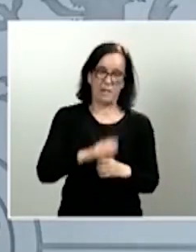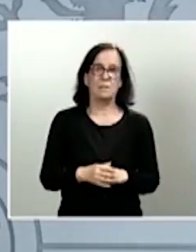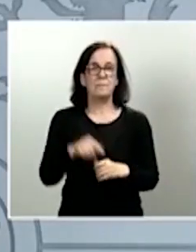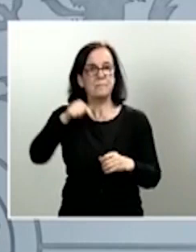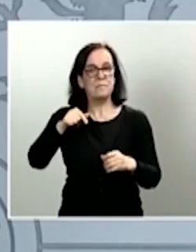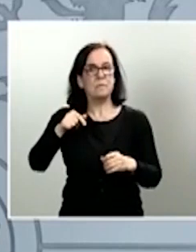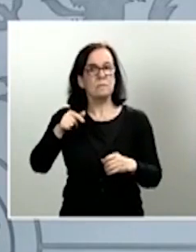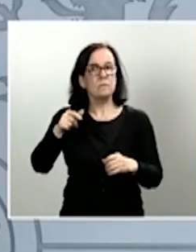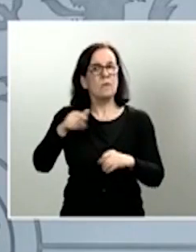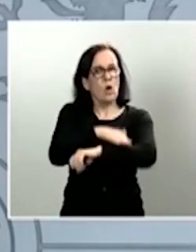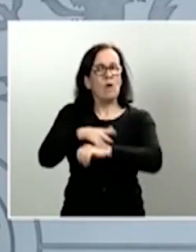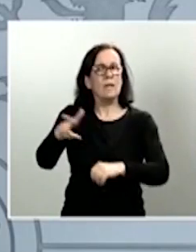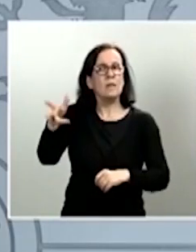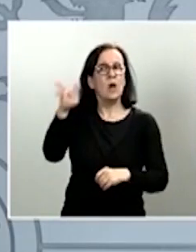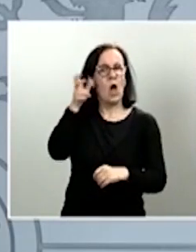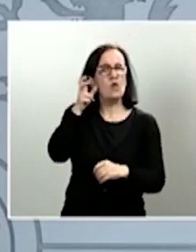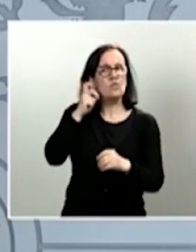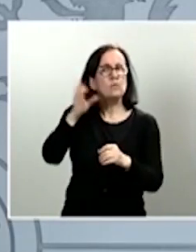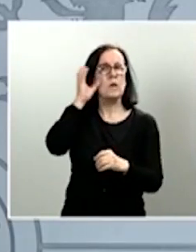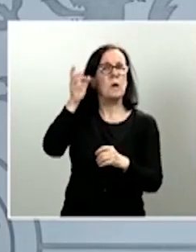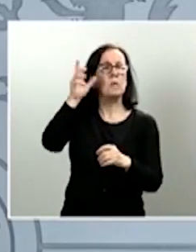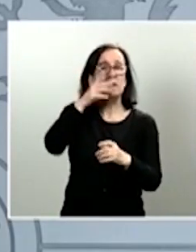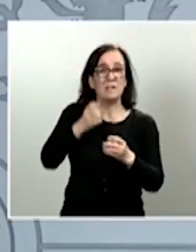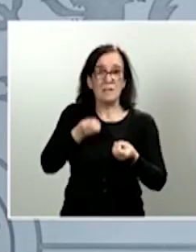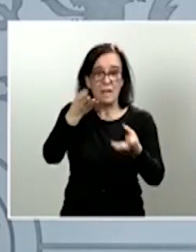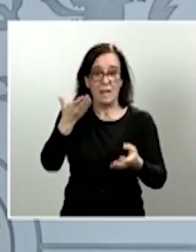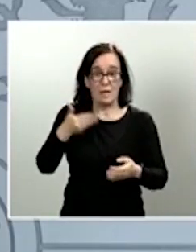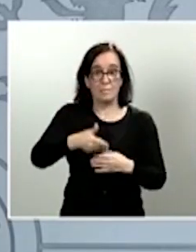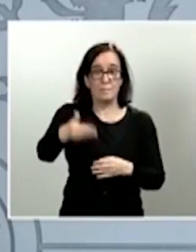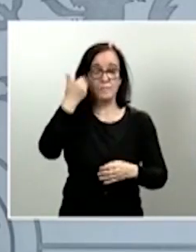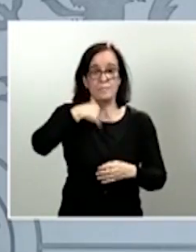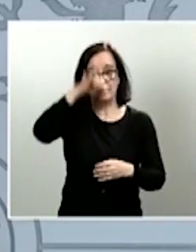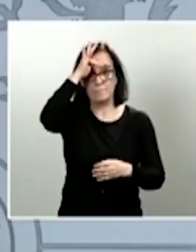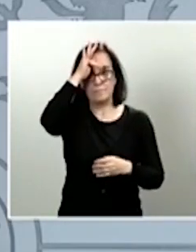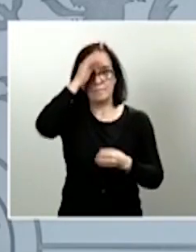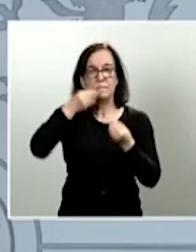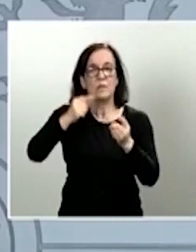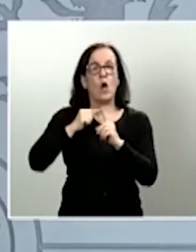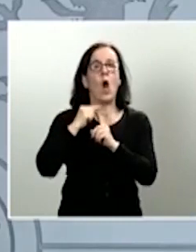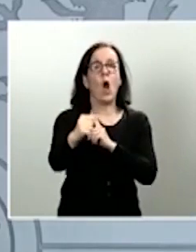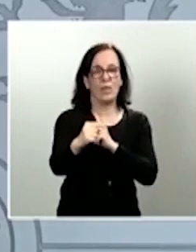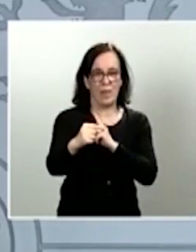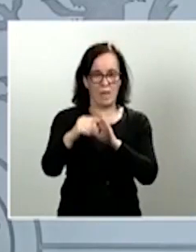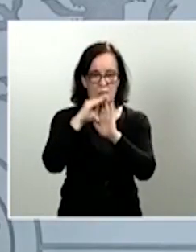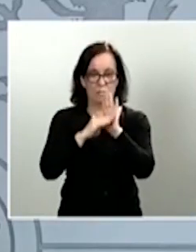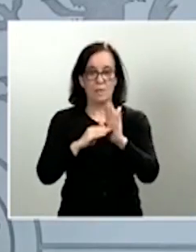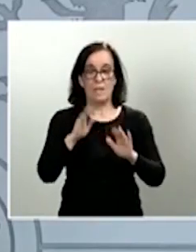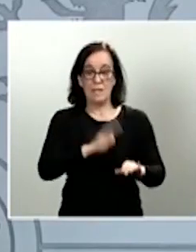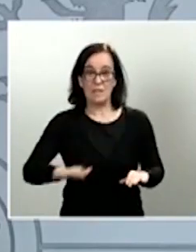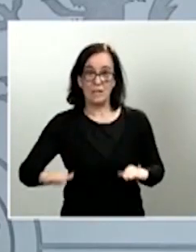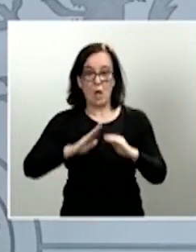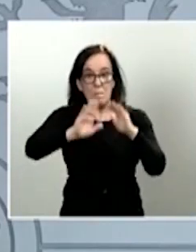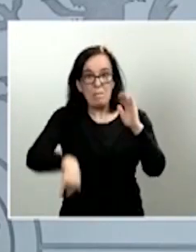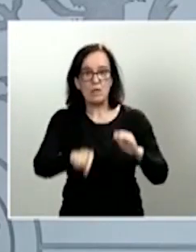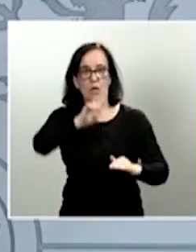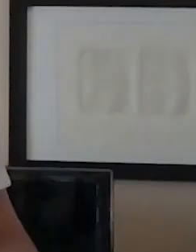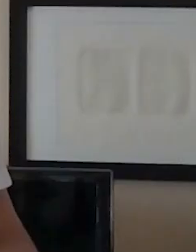Y les anuncio hoy que este próximo fin de semana emitiré una orden para que los niños menores de 14 años puedan dar